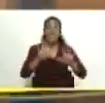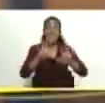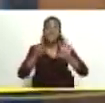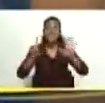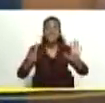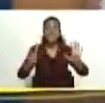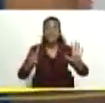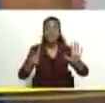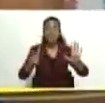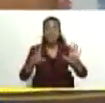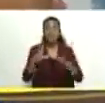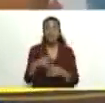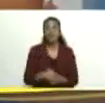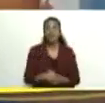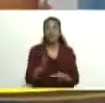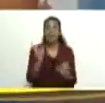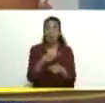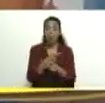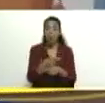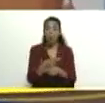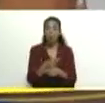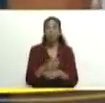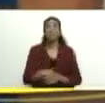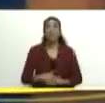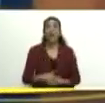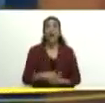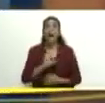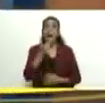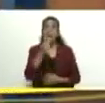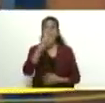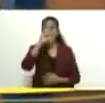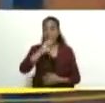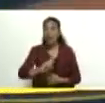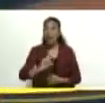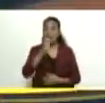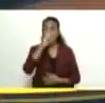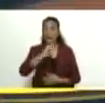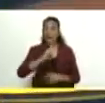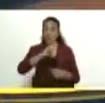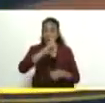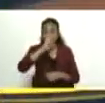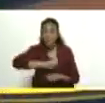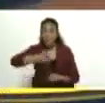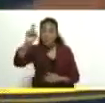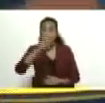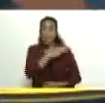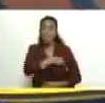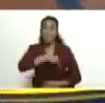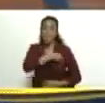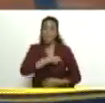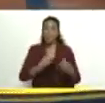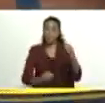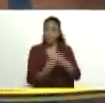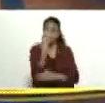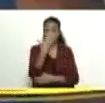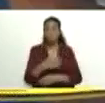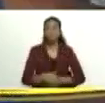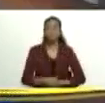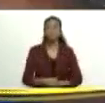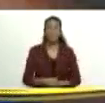17, ¿no? 17 de agosto a 10 años de haber lanzado el sistema de misiones, grandes misiones. Que Dios me la bendiga,